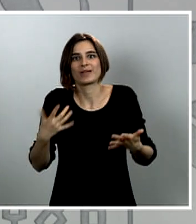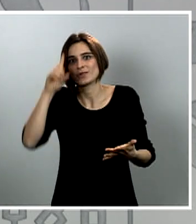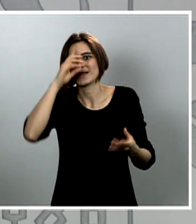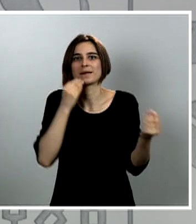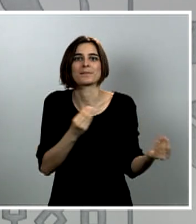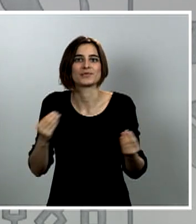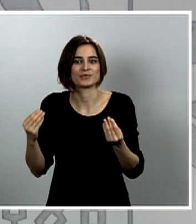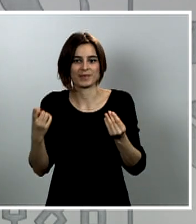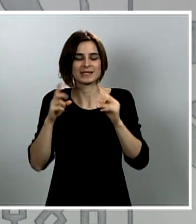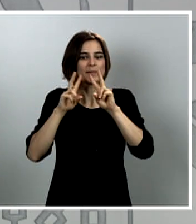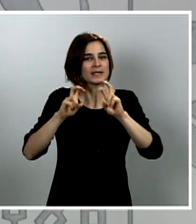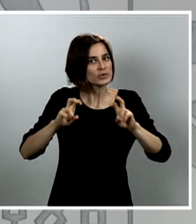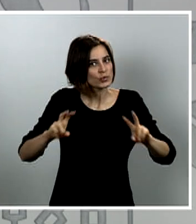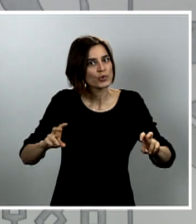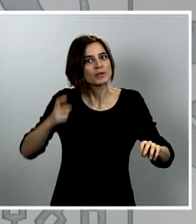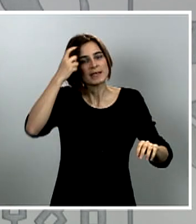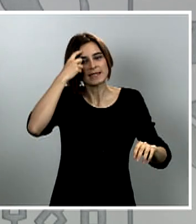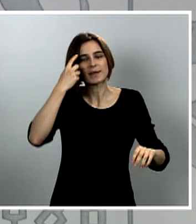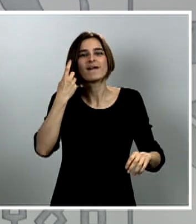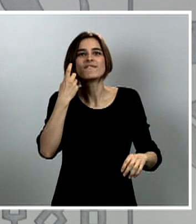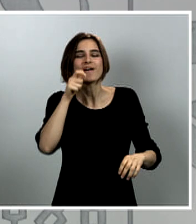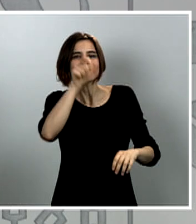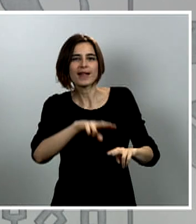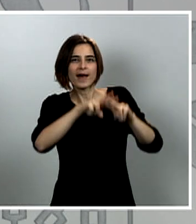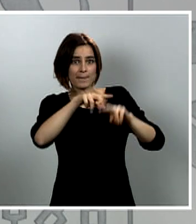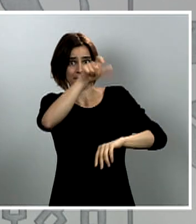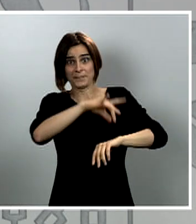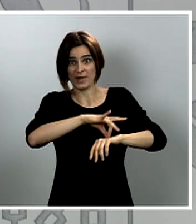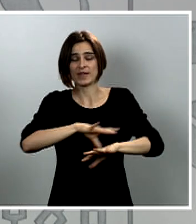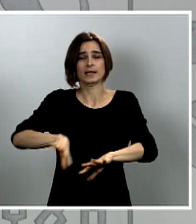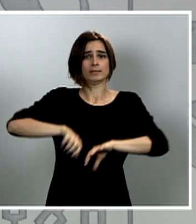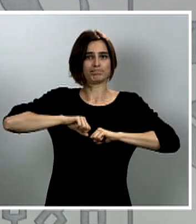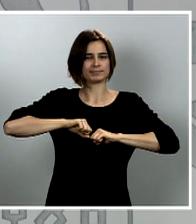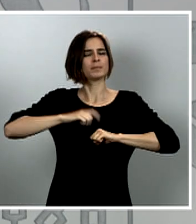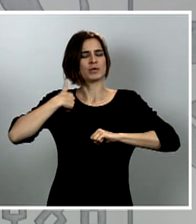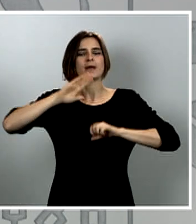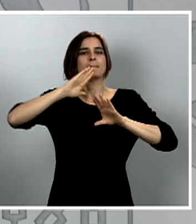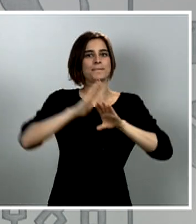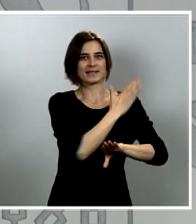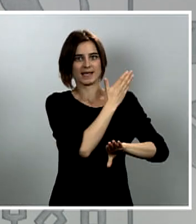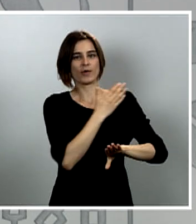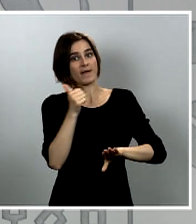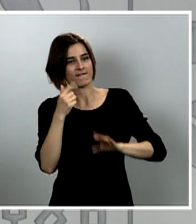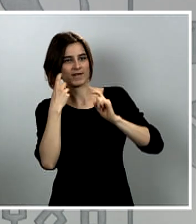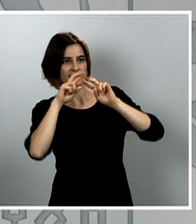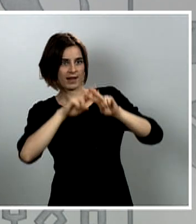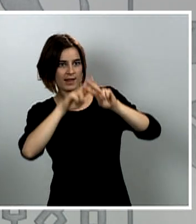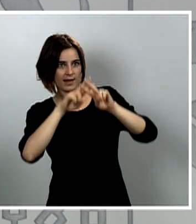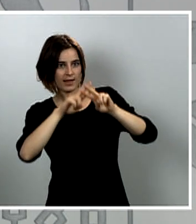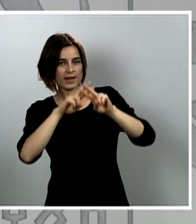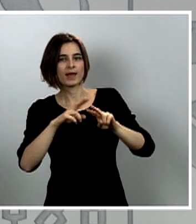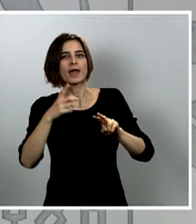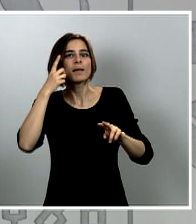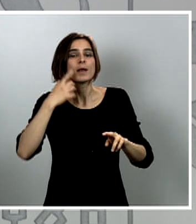que en principio han superado la infección y que ahora obviamente tienen que lidiar con estos problemas que en algunos casos serán debidos al COVID, en otros casos pueden ser